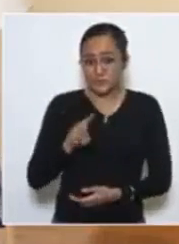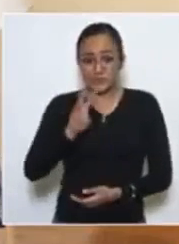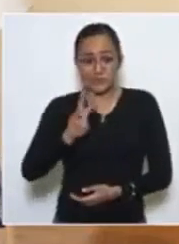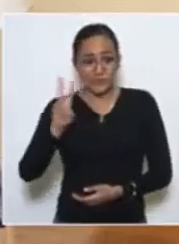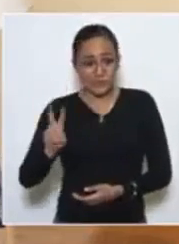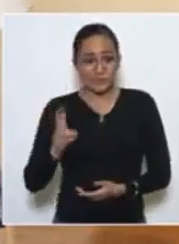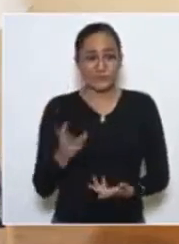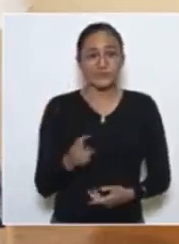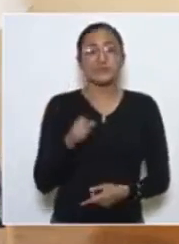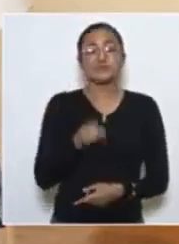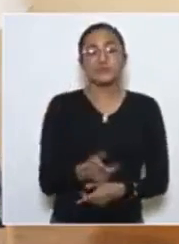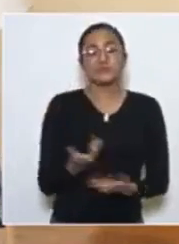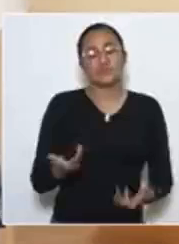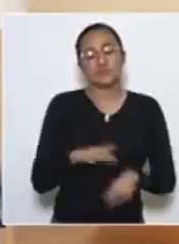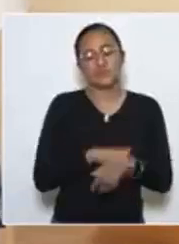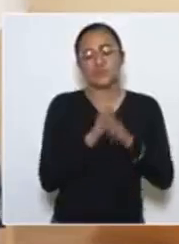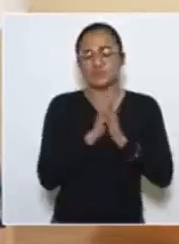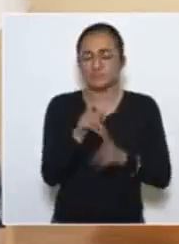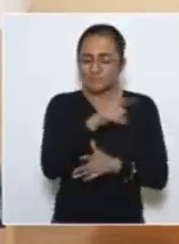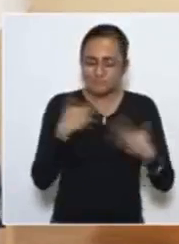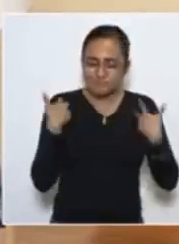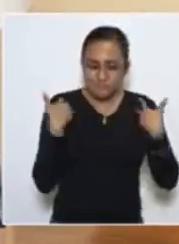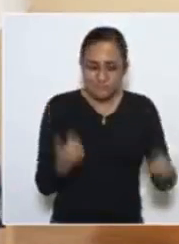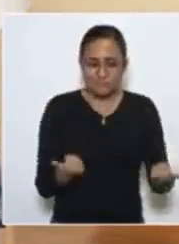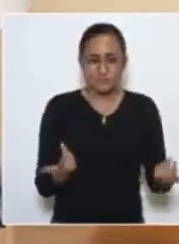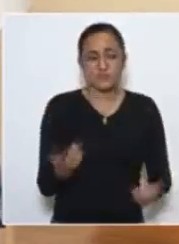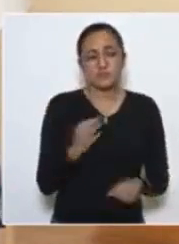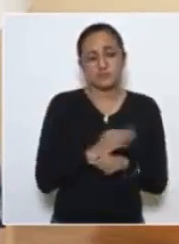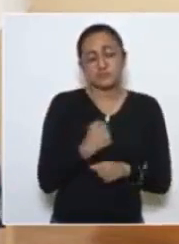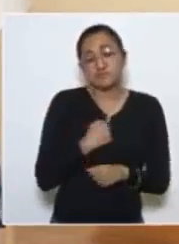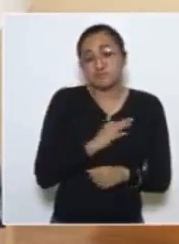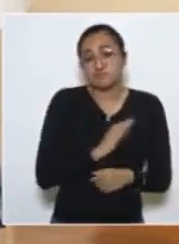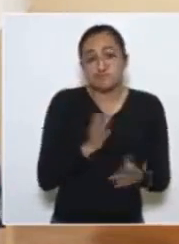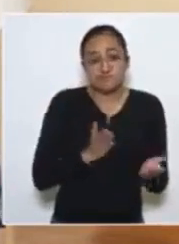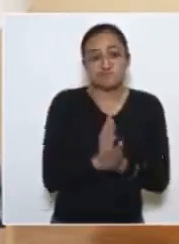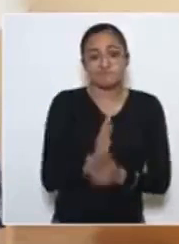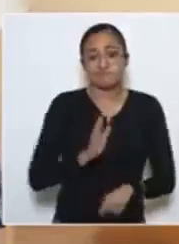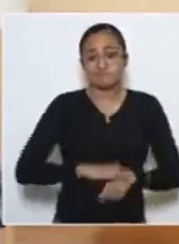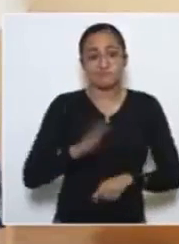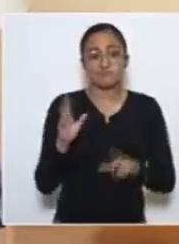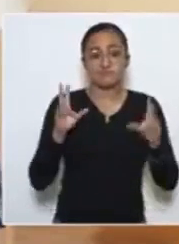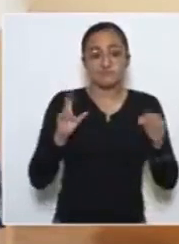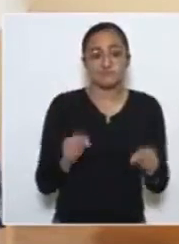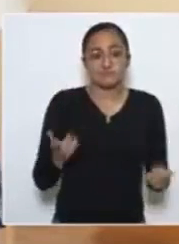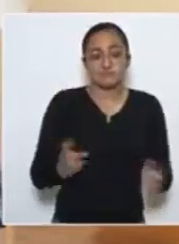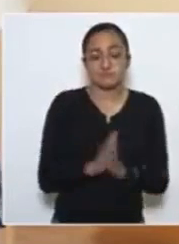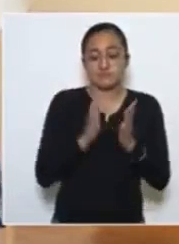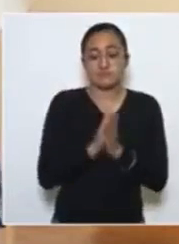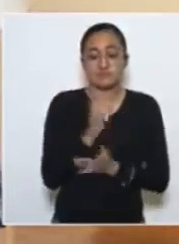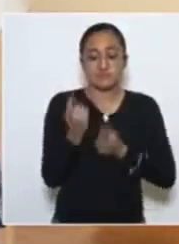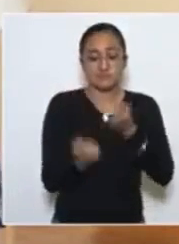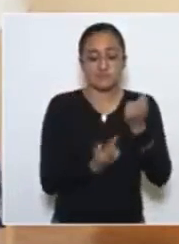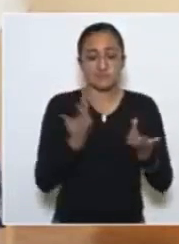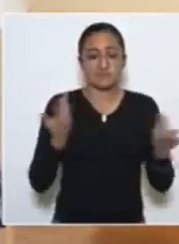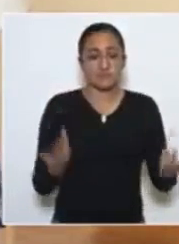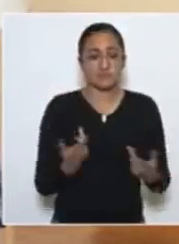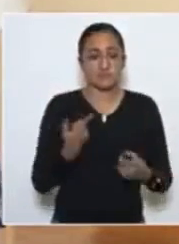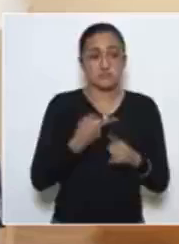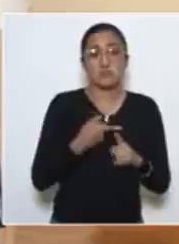Los llamo a la reflexión. Solamente lo que puedo hacer, parece que quienes participaron no fue